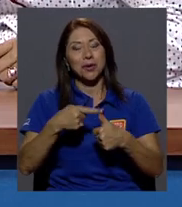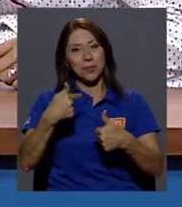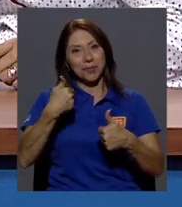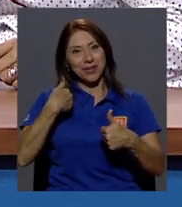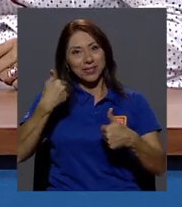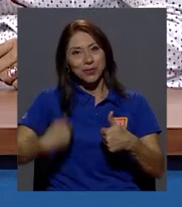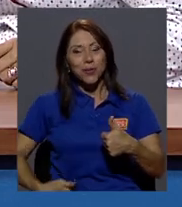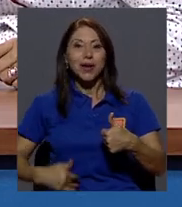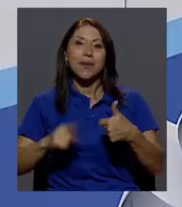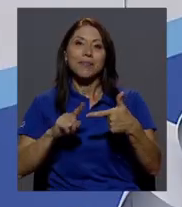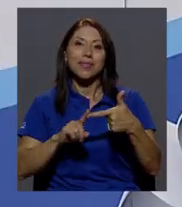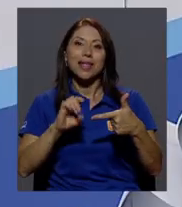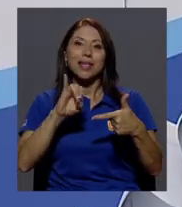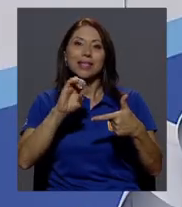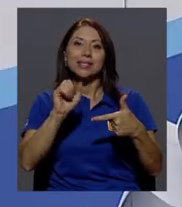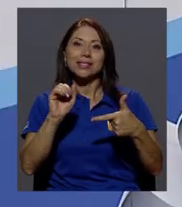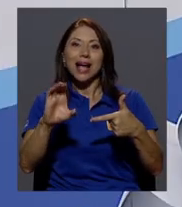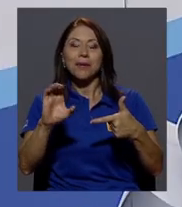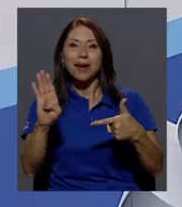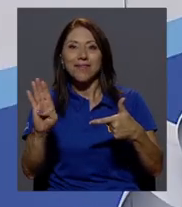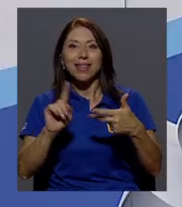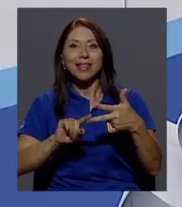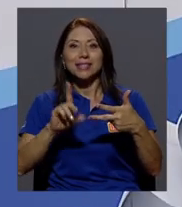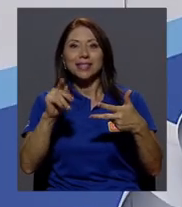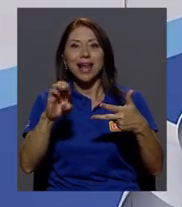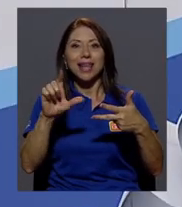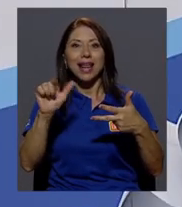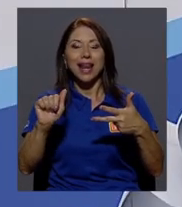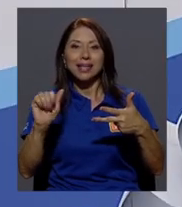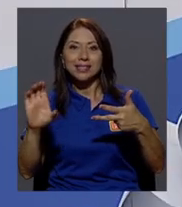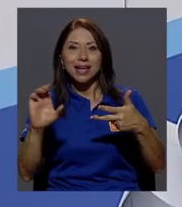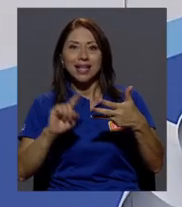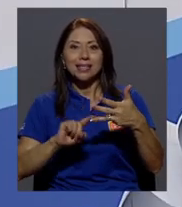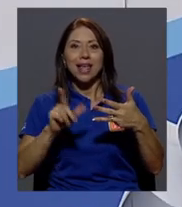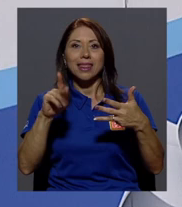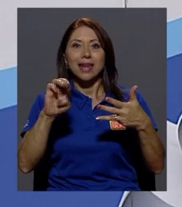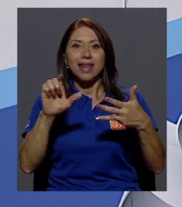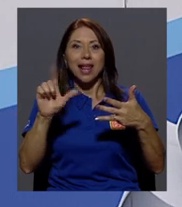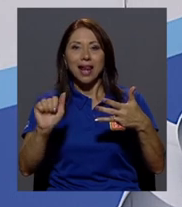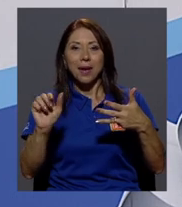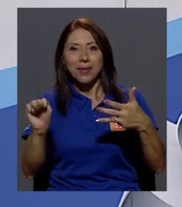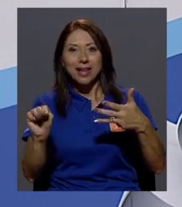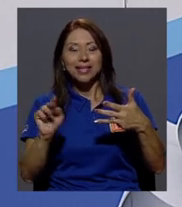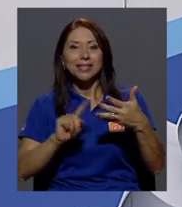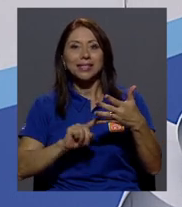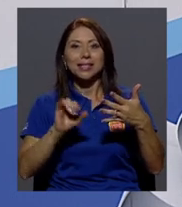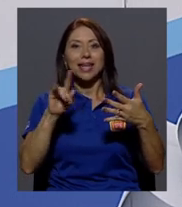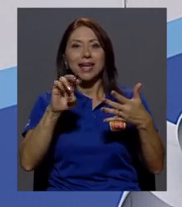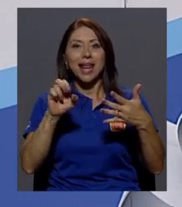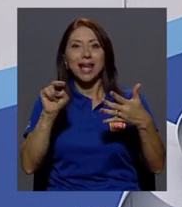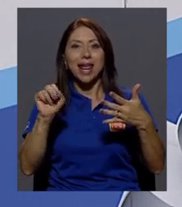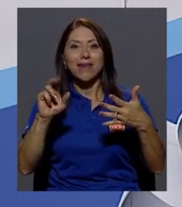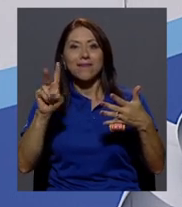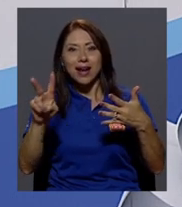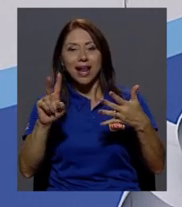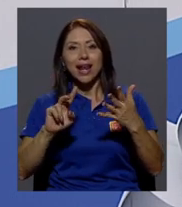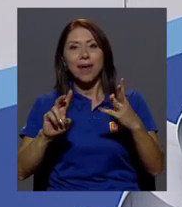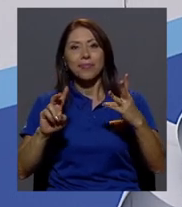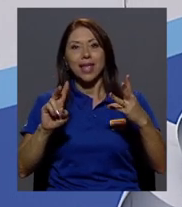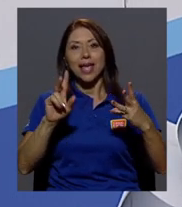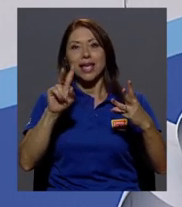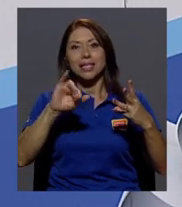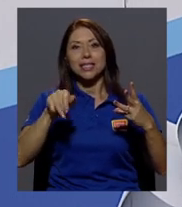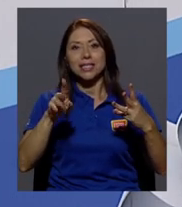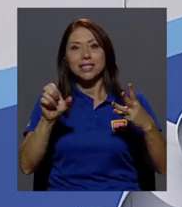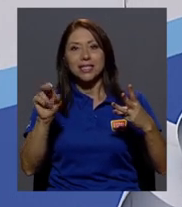persona está isaac barrantes daniela cerda daniela meneses irene marela giancarlo